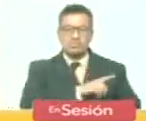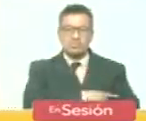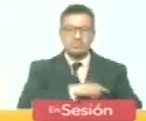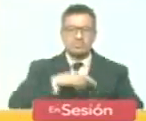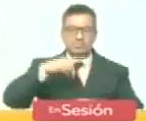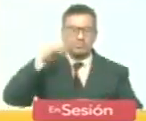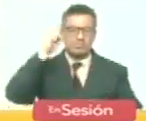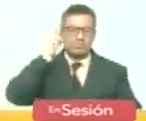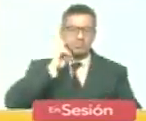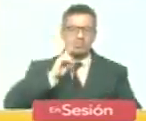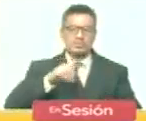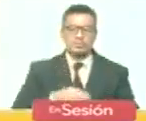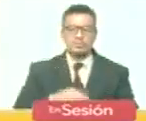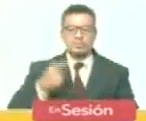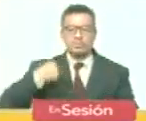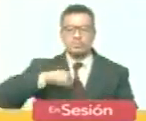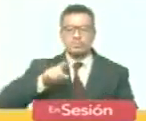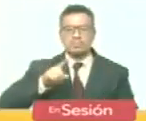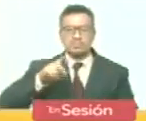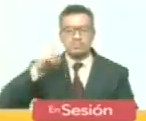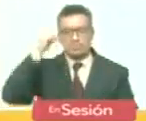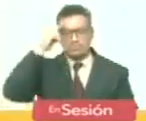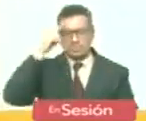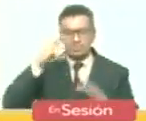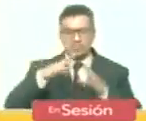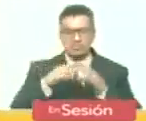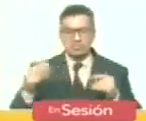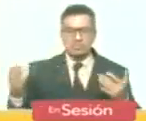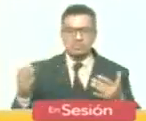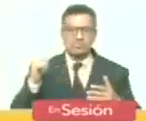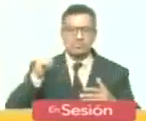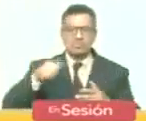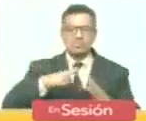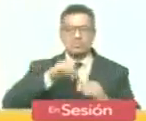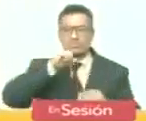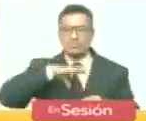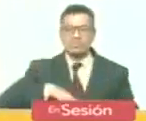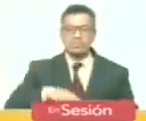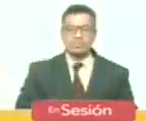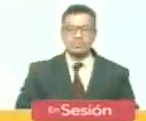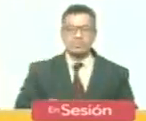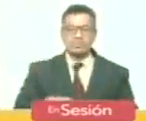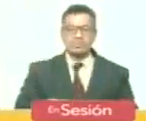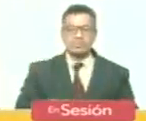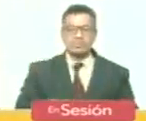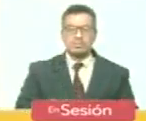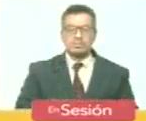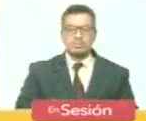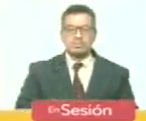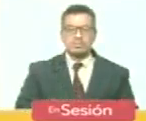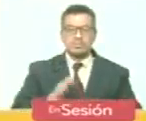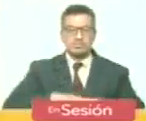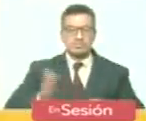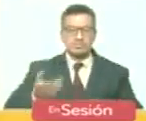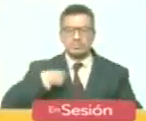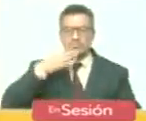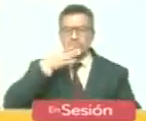bolivariana, tenemos que recoger todo este legado histórico popular, porque de